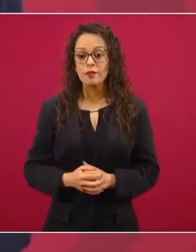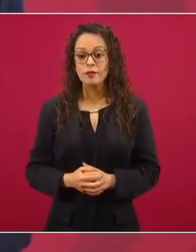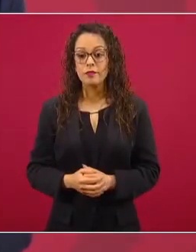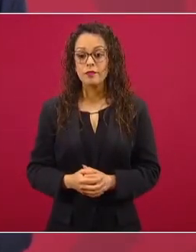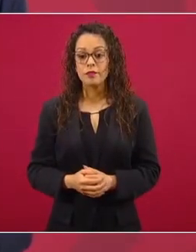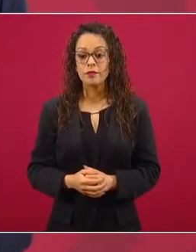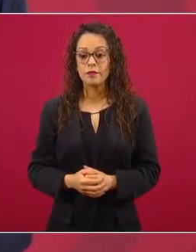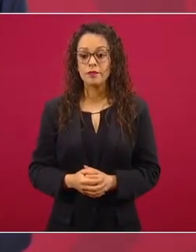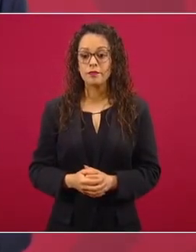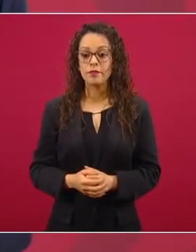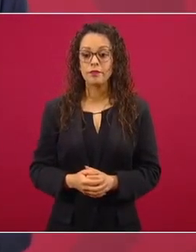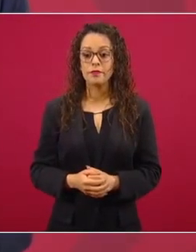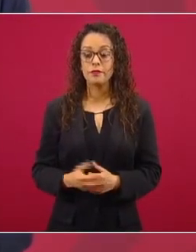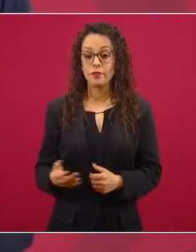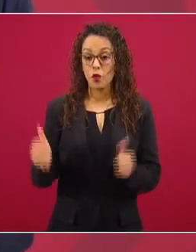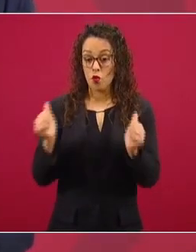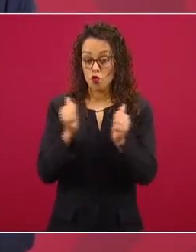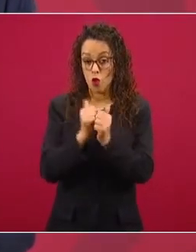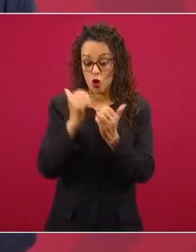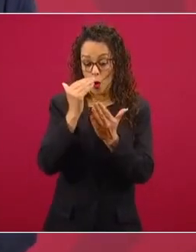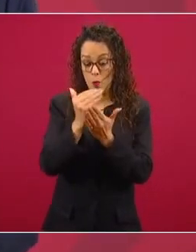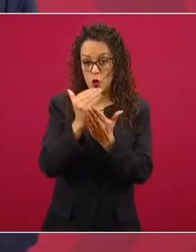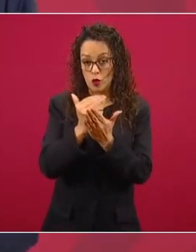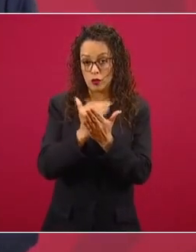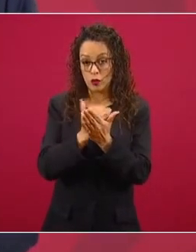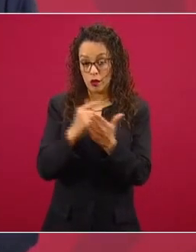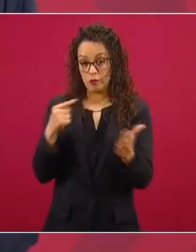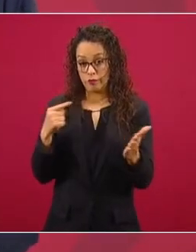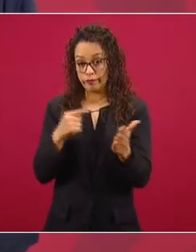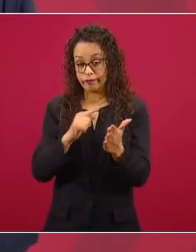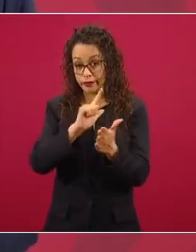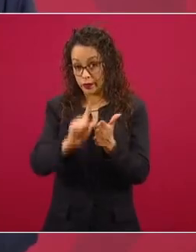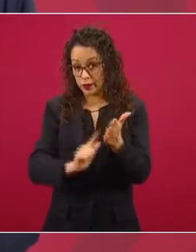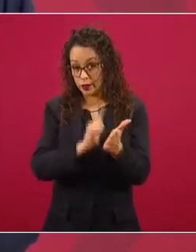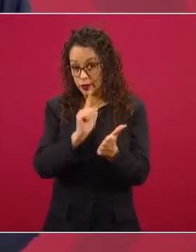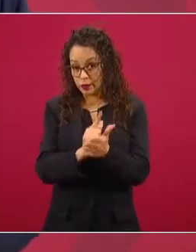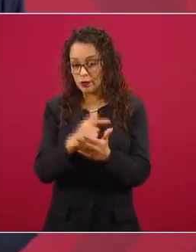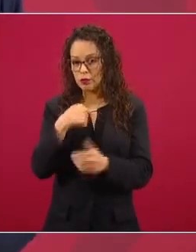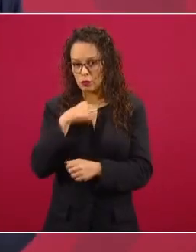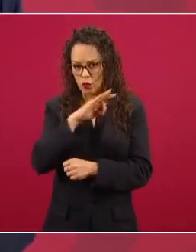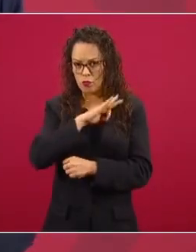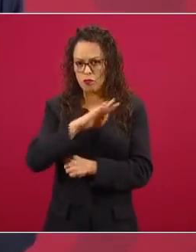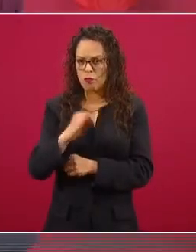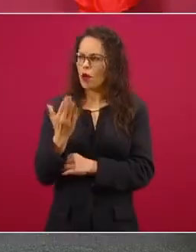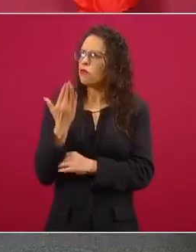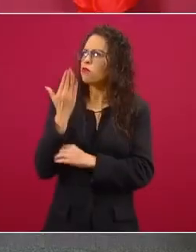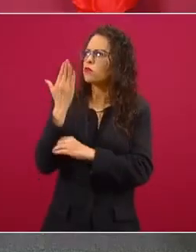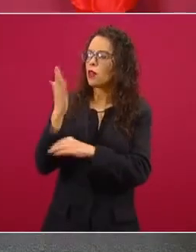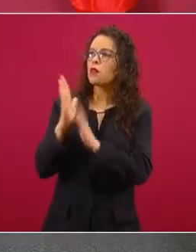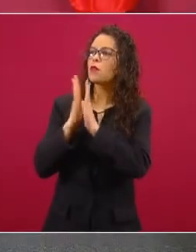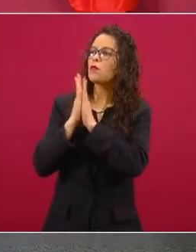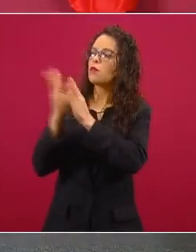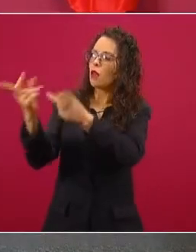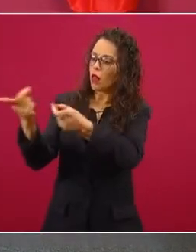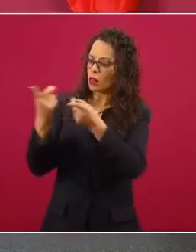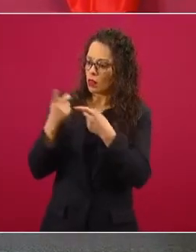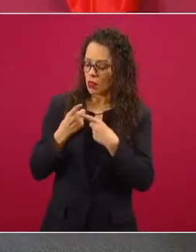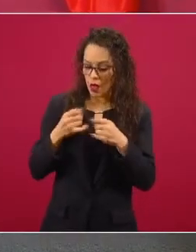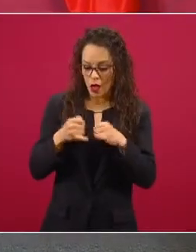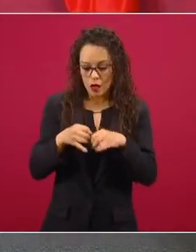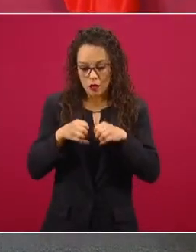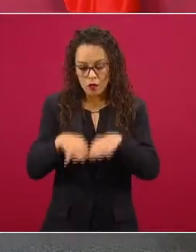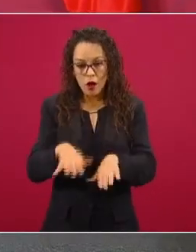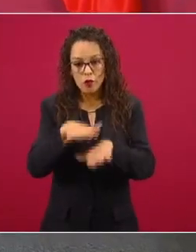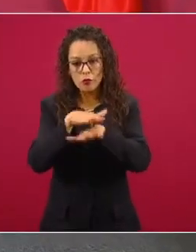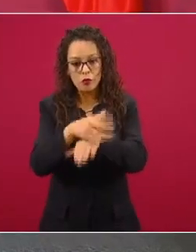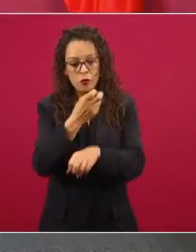pedir, de acuerdo a los procedimientos legales, que nos envíen la información sobre este